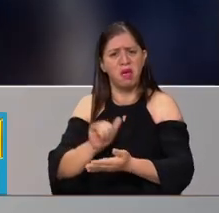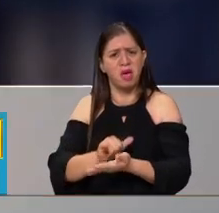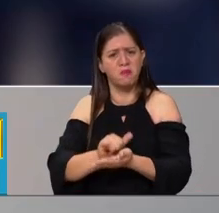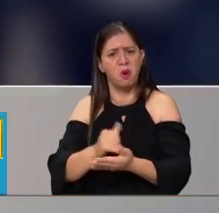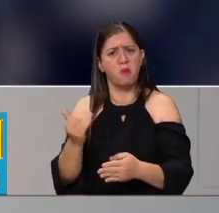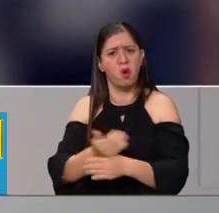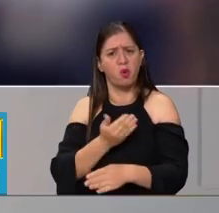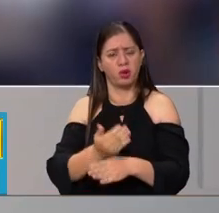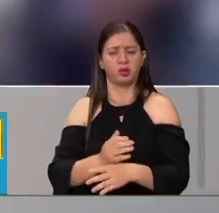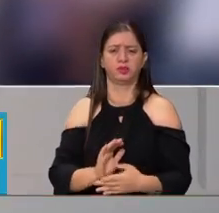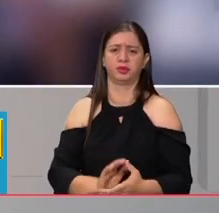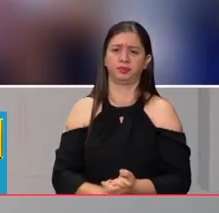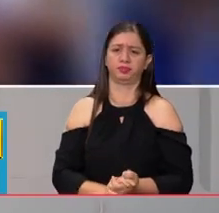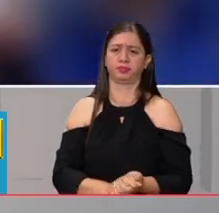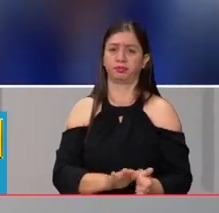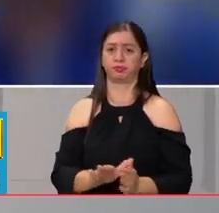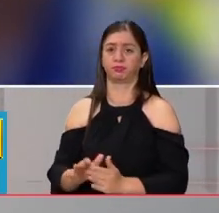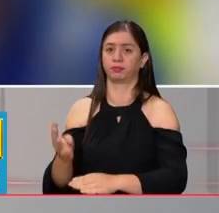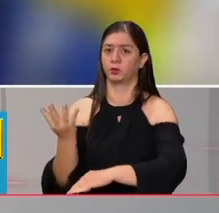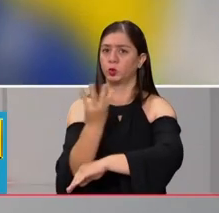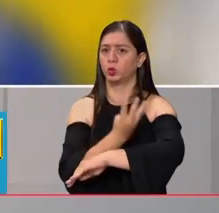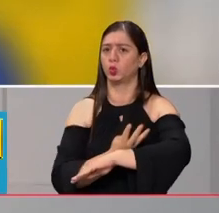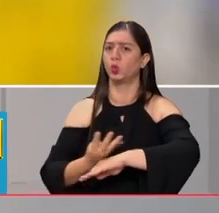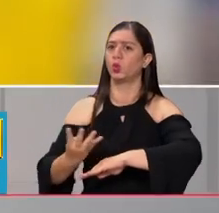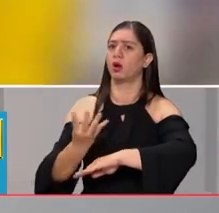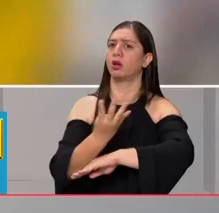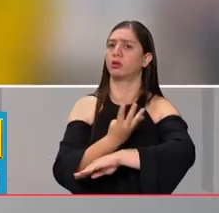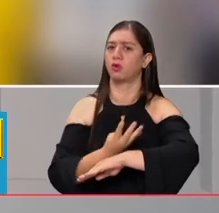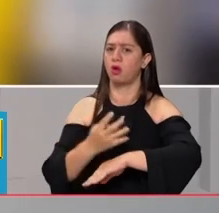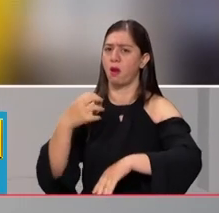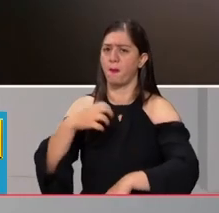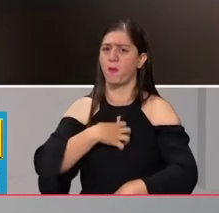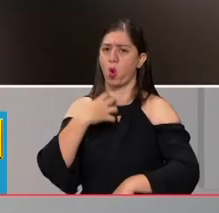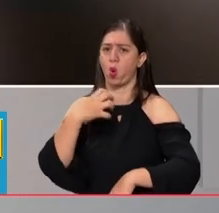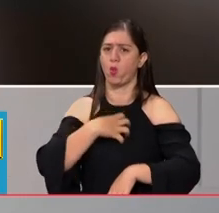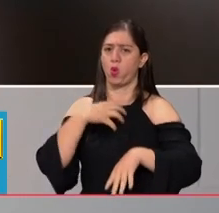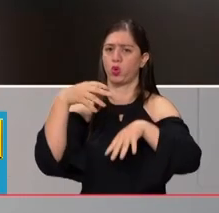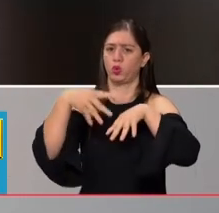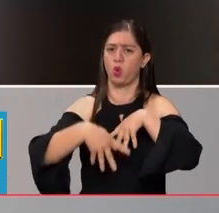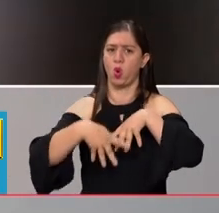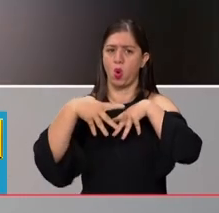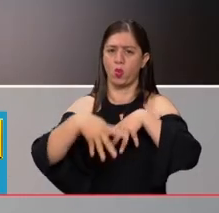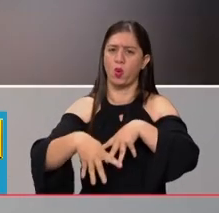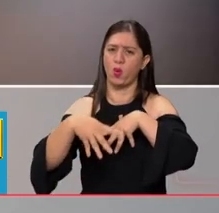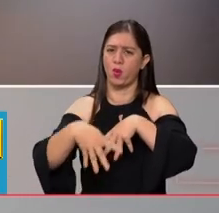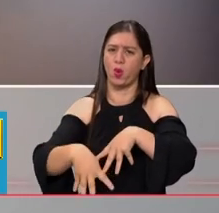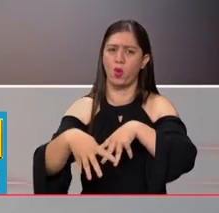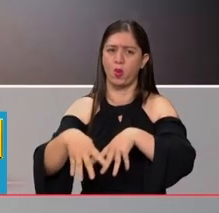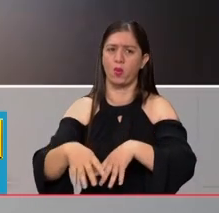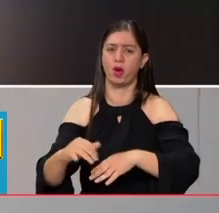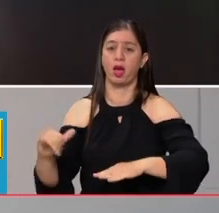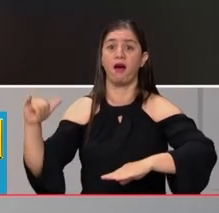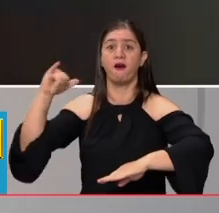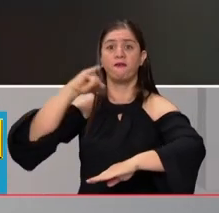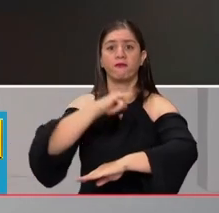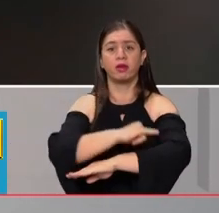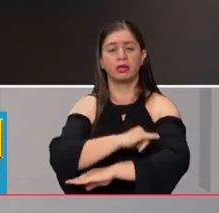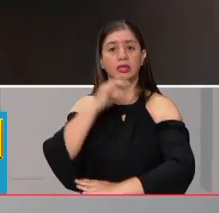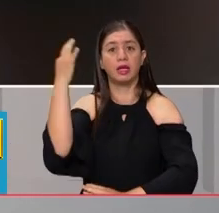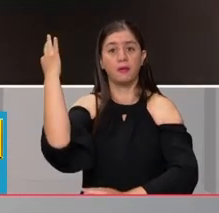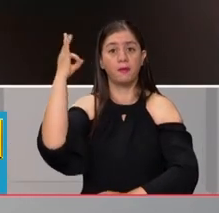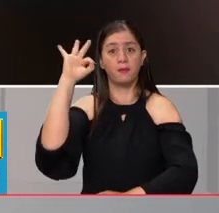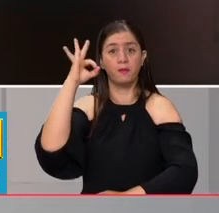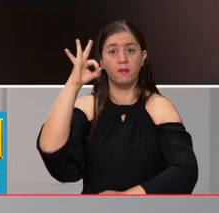Durante 4 horas, pues continuó esa protesta por parte de trabajadores de varias agencias de viajes en Palmira.